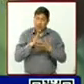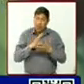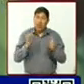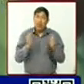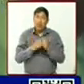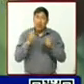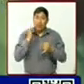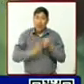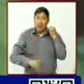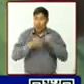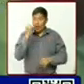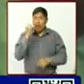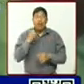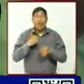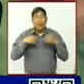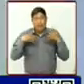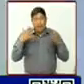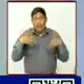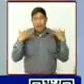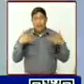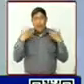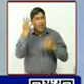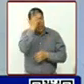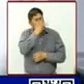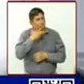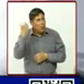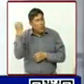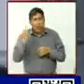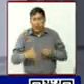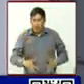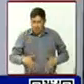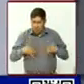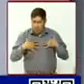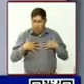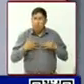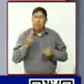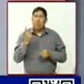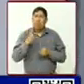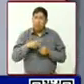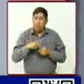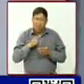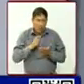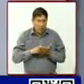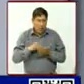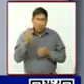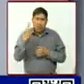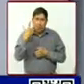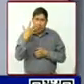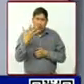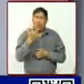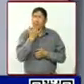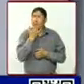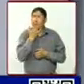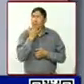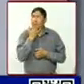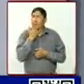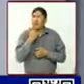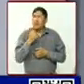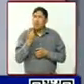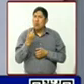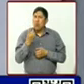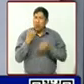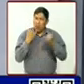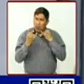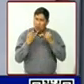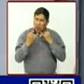historias con un final feliz aquí en la República. Sí, y qué lindo esto que vivimos, no ser parte de esto, porque realmente Bolivisión, este canal, no es un canal que solo